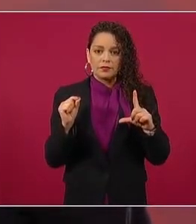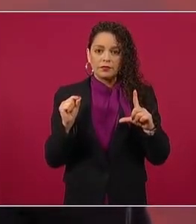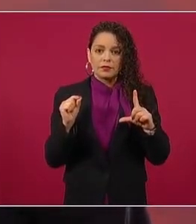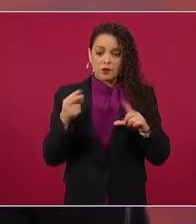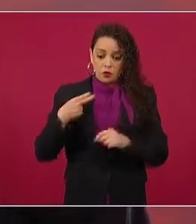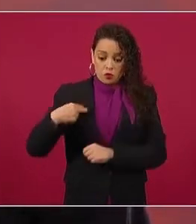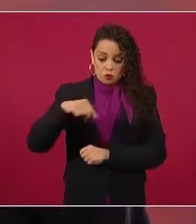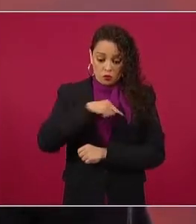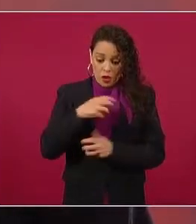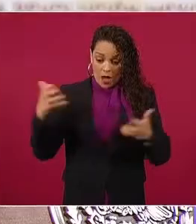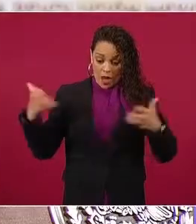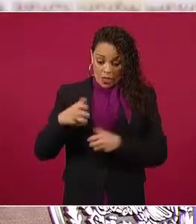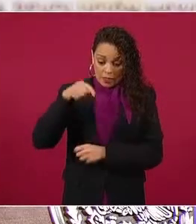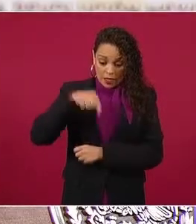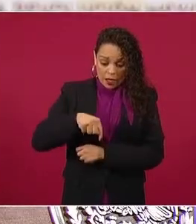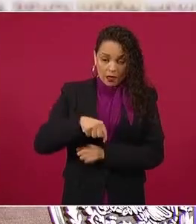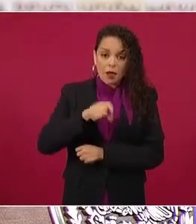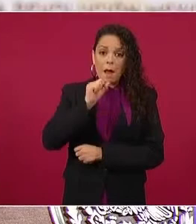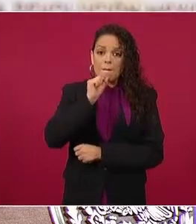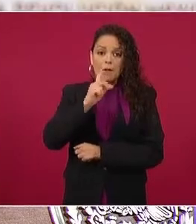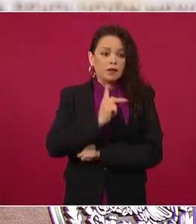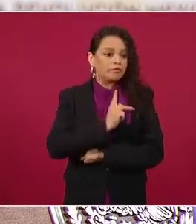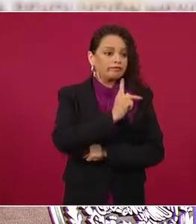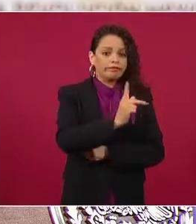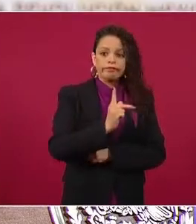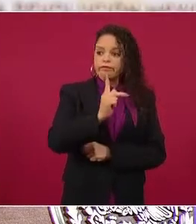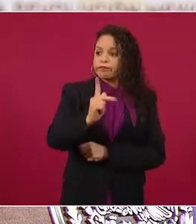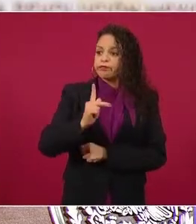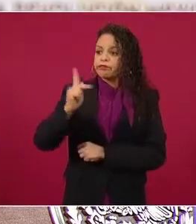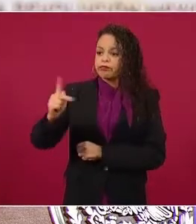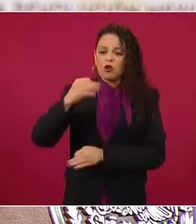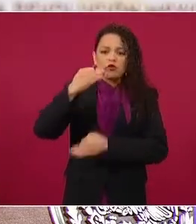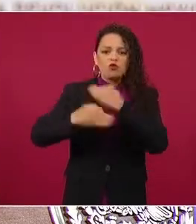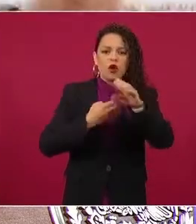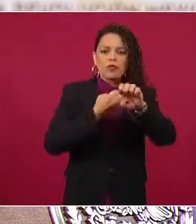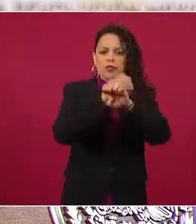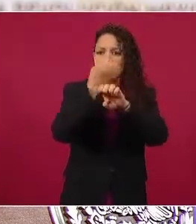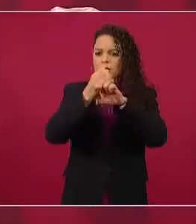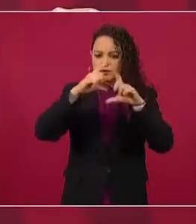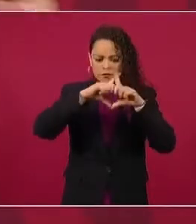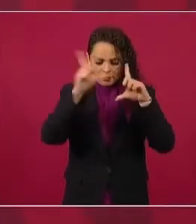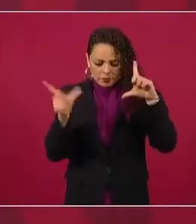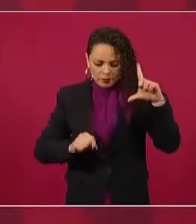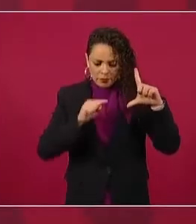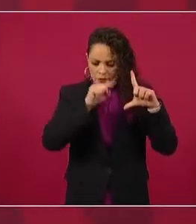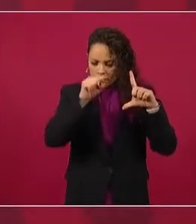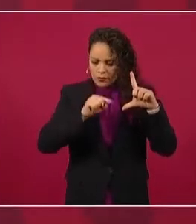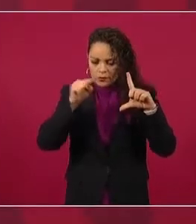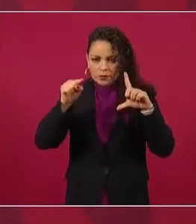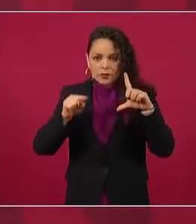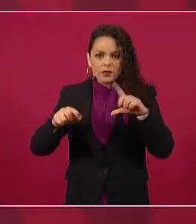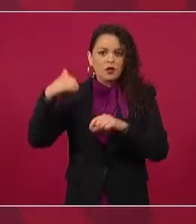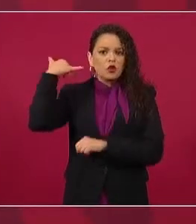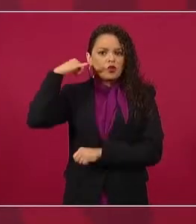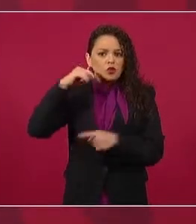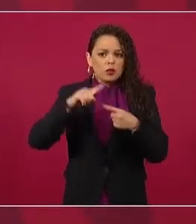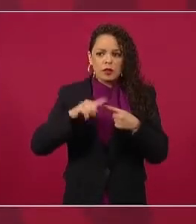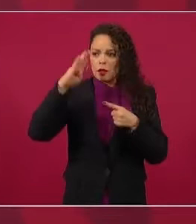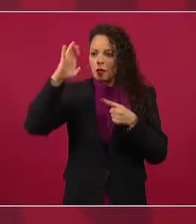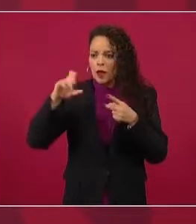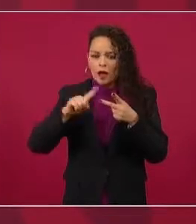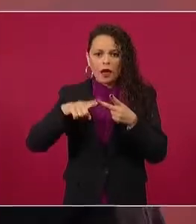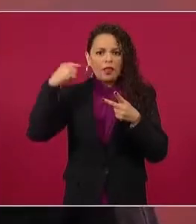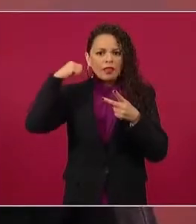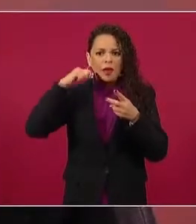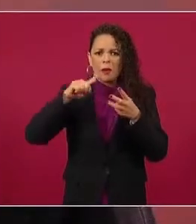replica en todos los estados, en Baja California, en Yucatán, en Tabasco, en